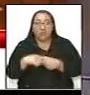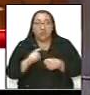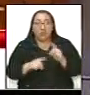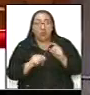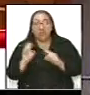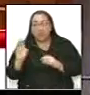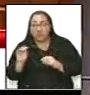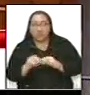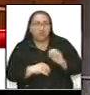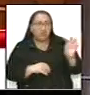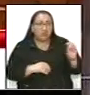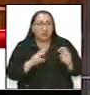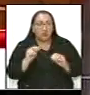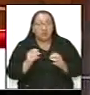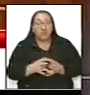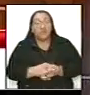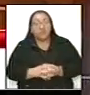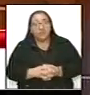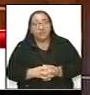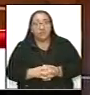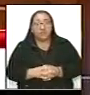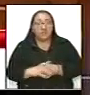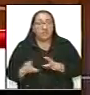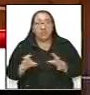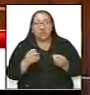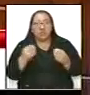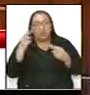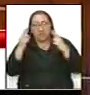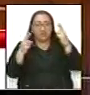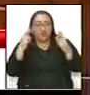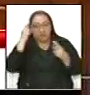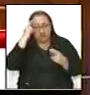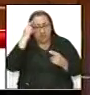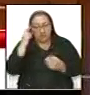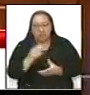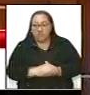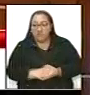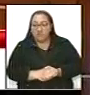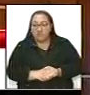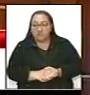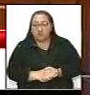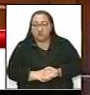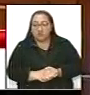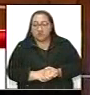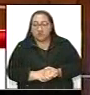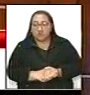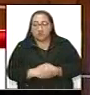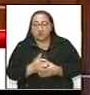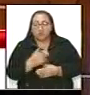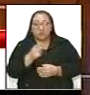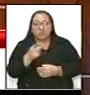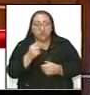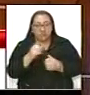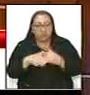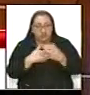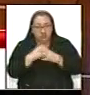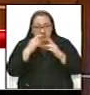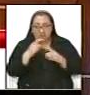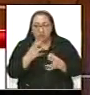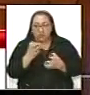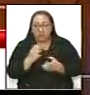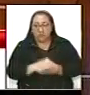otras, presidente, de hecho, generan varias reflexiones. Entre ellas, con todo respeto,